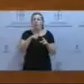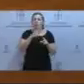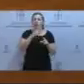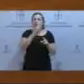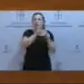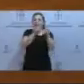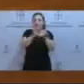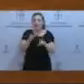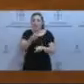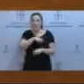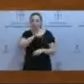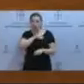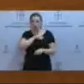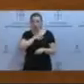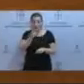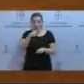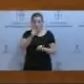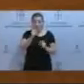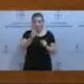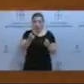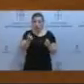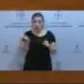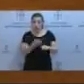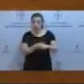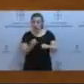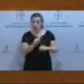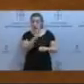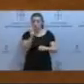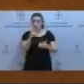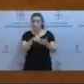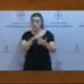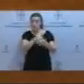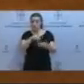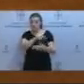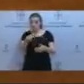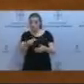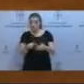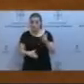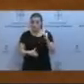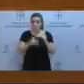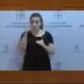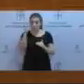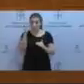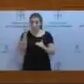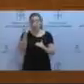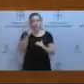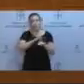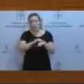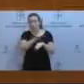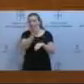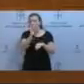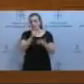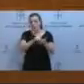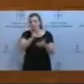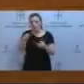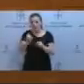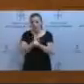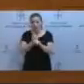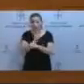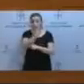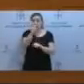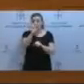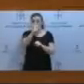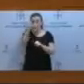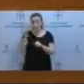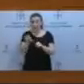españolas, que facturan más de 20.000 millones de euros y que tienen más de 20.000 trabajadores en 40 países y facturan más de